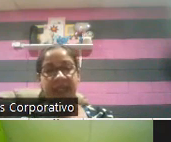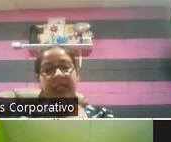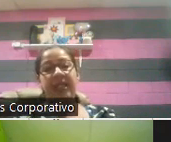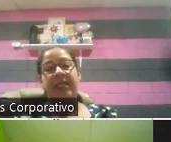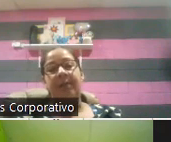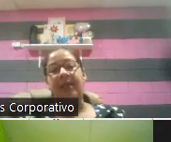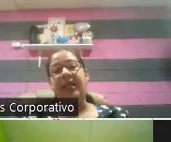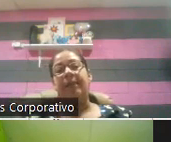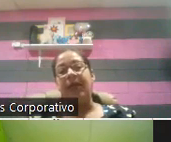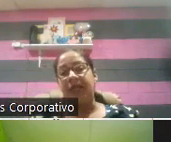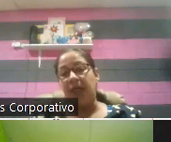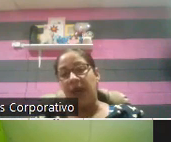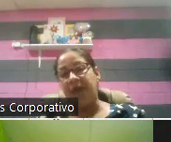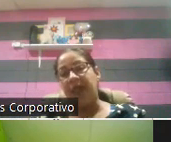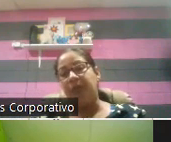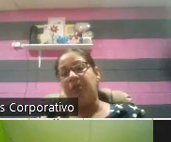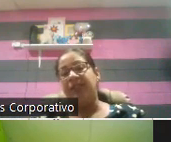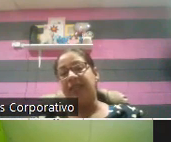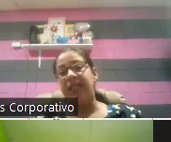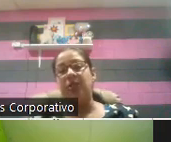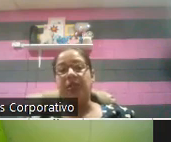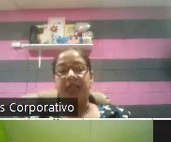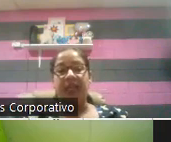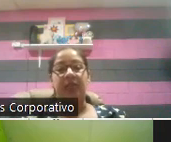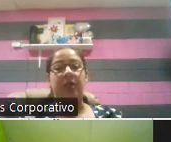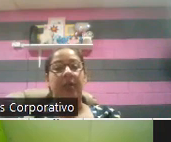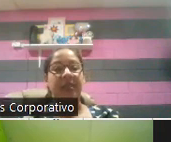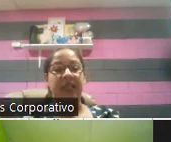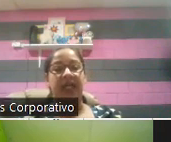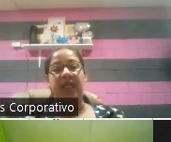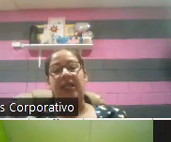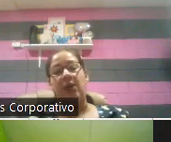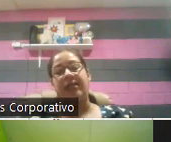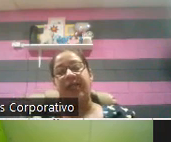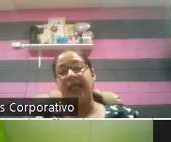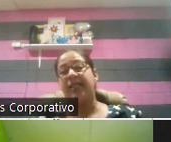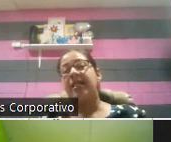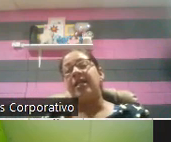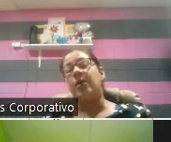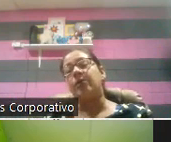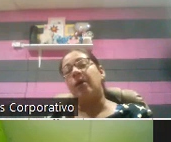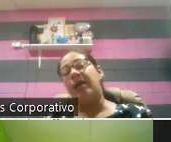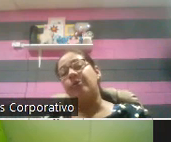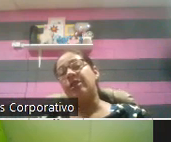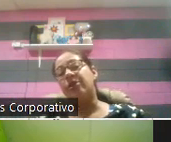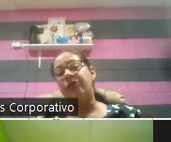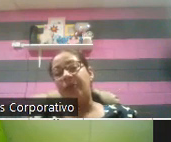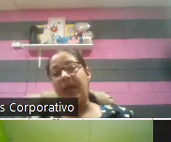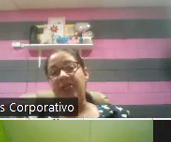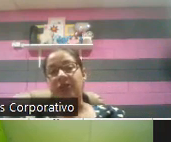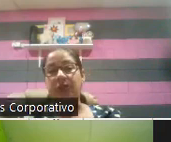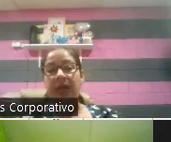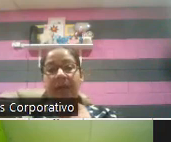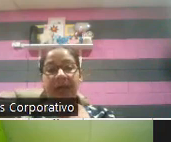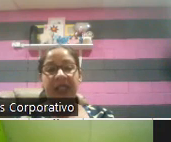estrategias que aplica la página web ejemplo el diseño el texto las metad datas y los altex y cuando hablamos de off